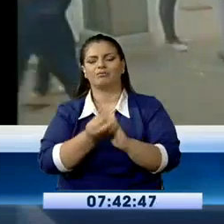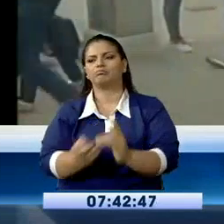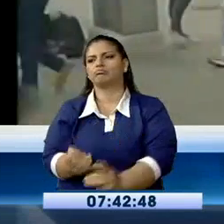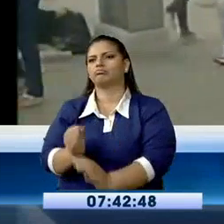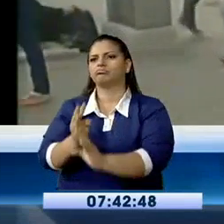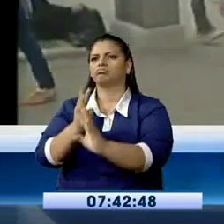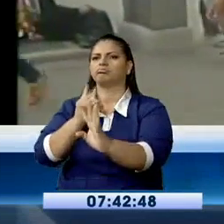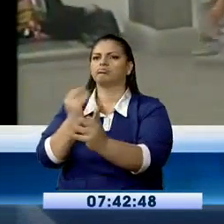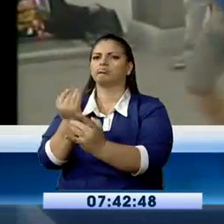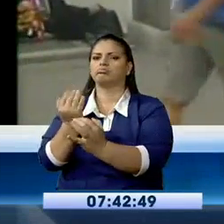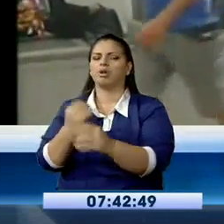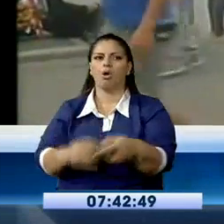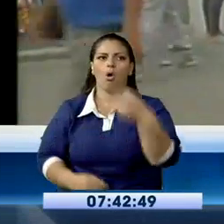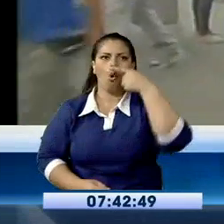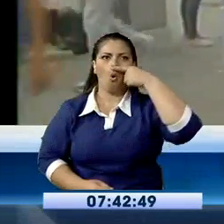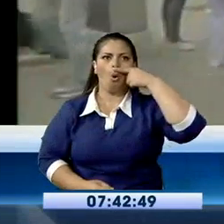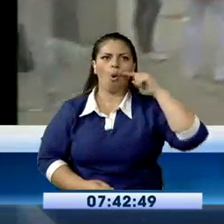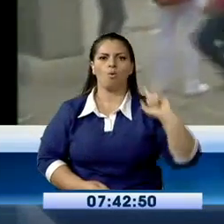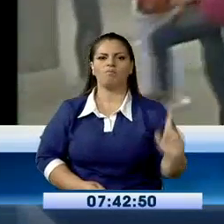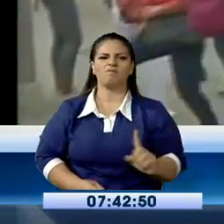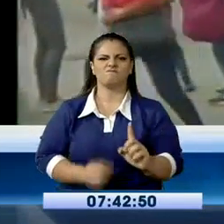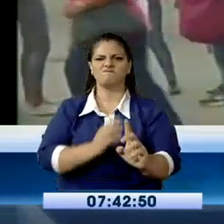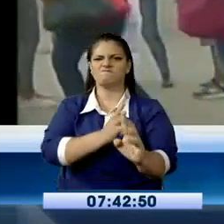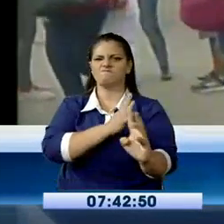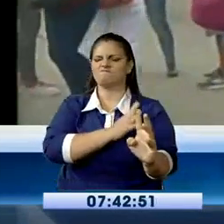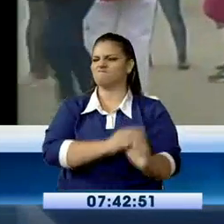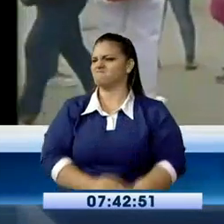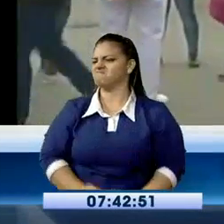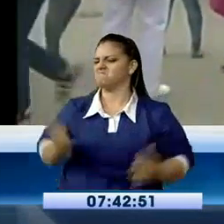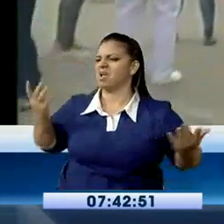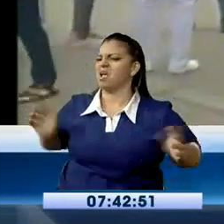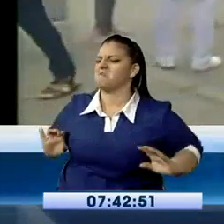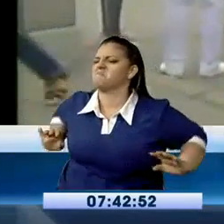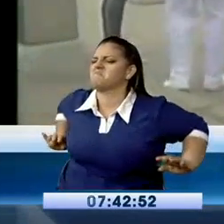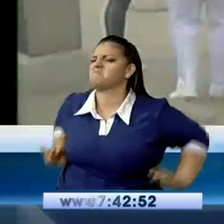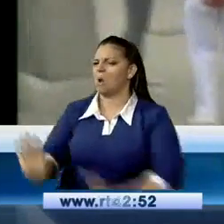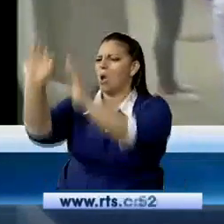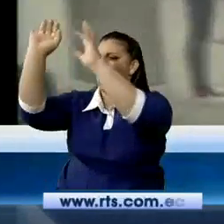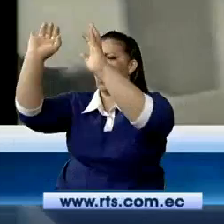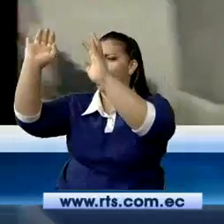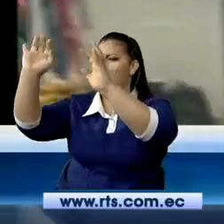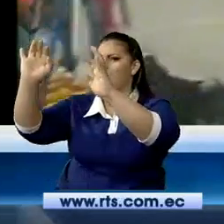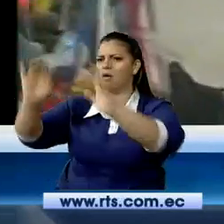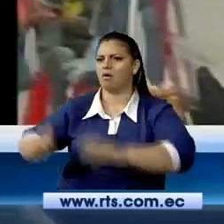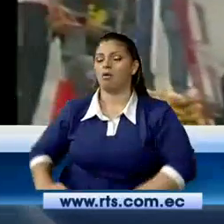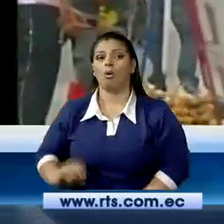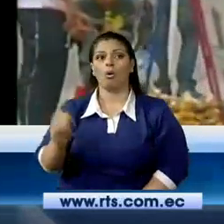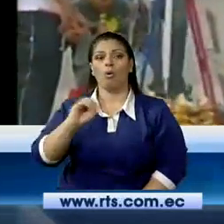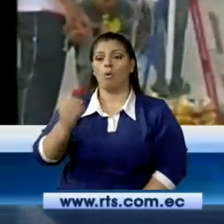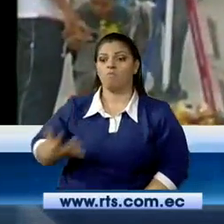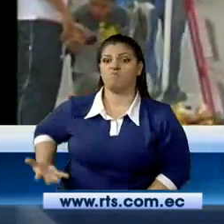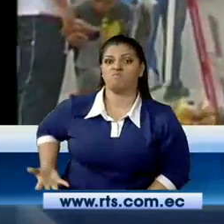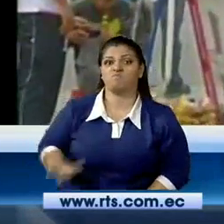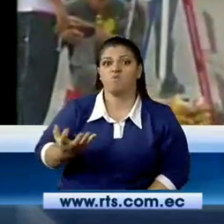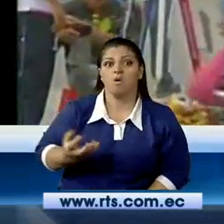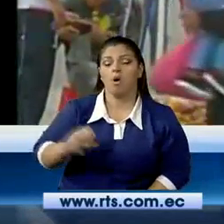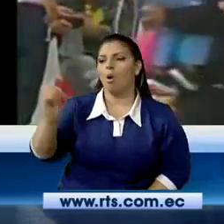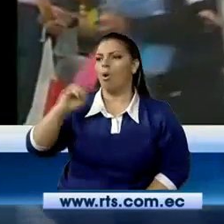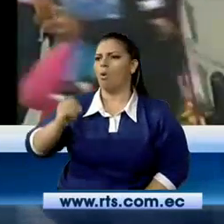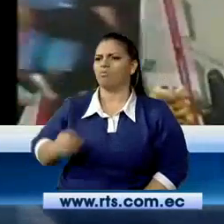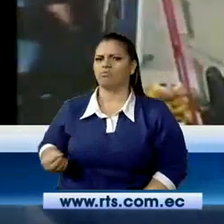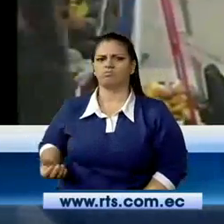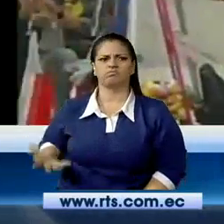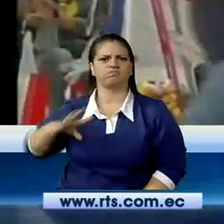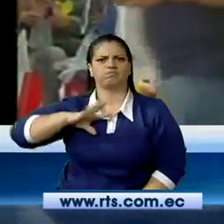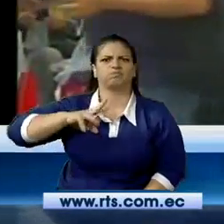Los hombres empujaban a las damitas, en ocasiones muchas mujeres eran manoseadas, despojadas de sus pertenencias,